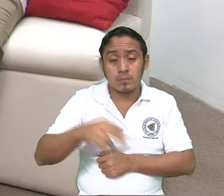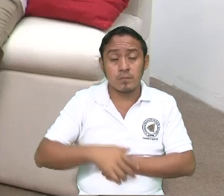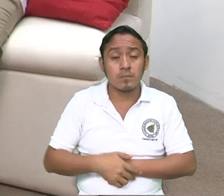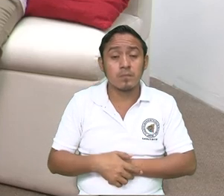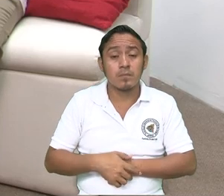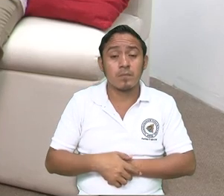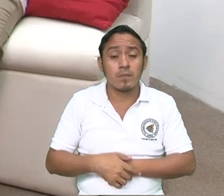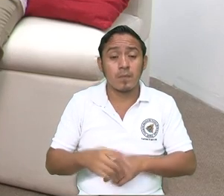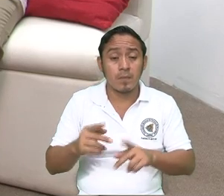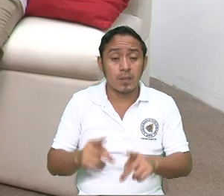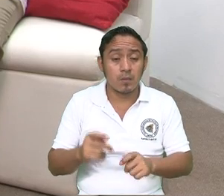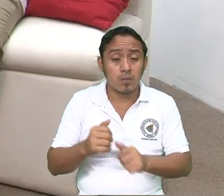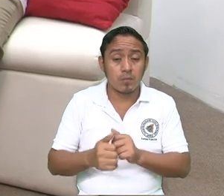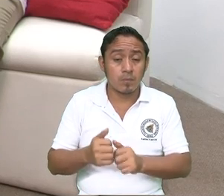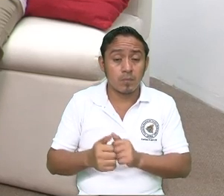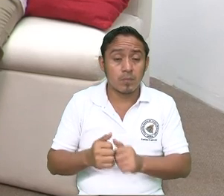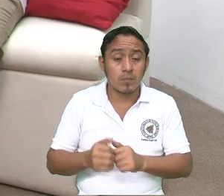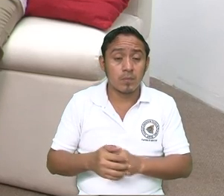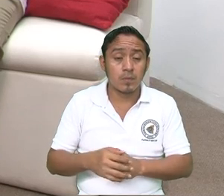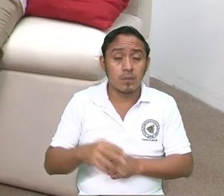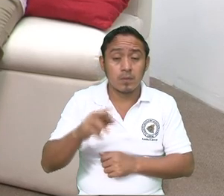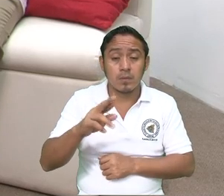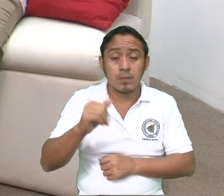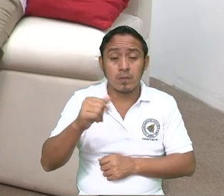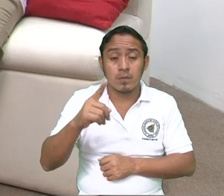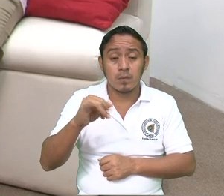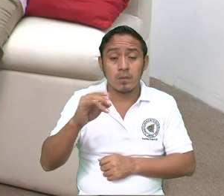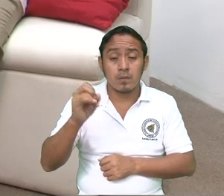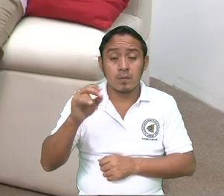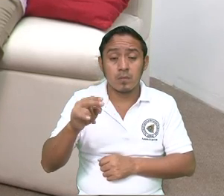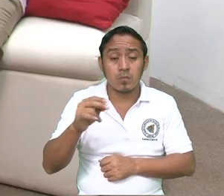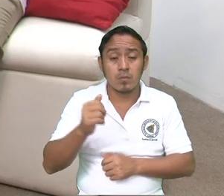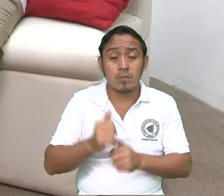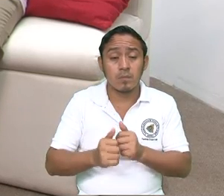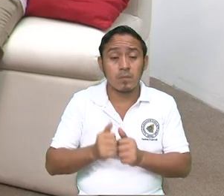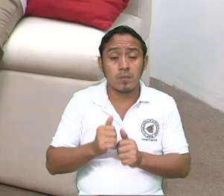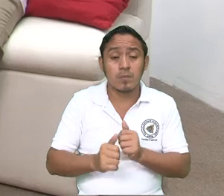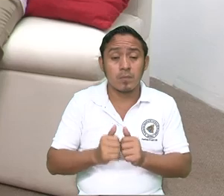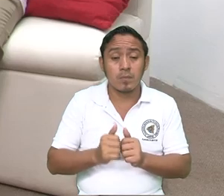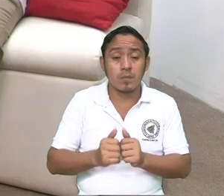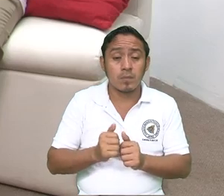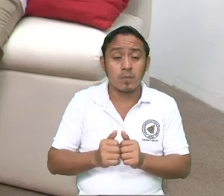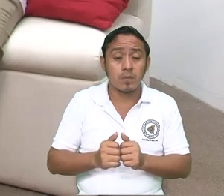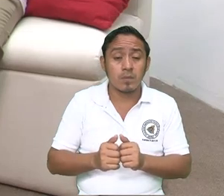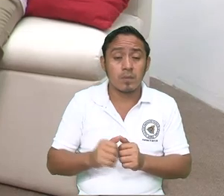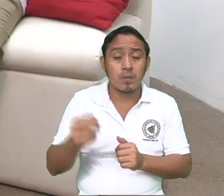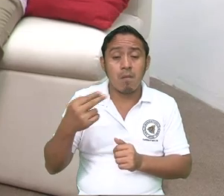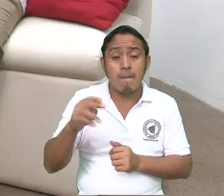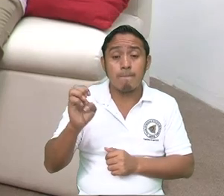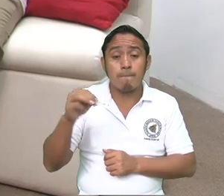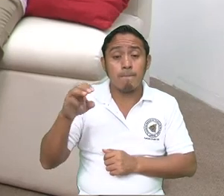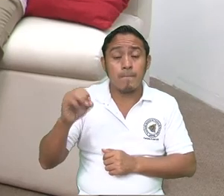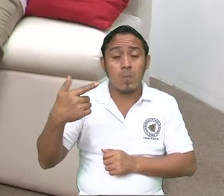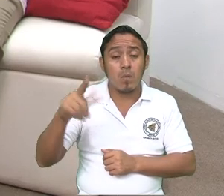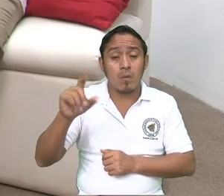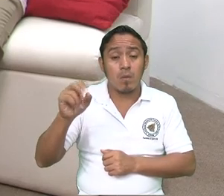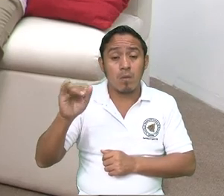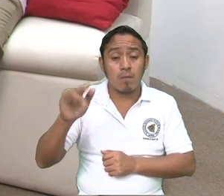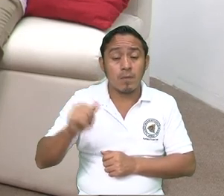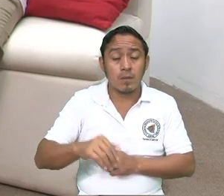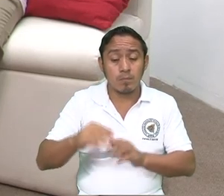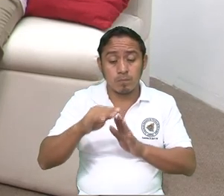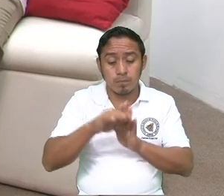persona sufrió radiación y diez años después está presentando características tenemos lobina por debajo el nivel normal